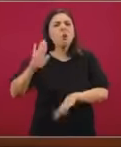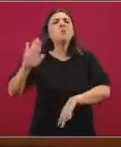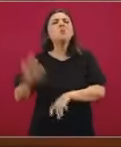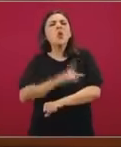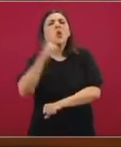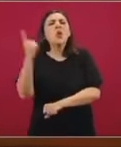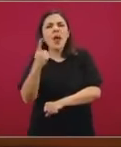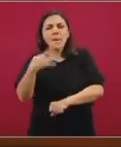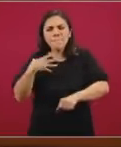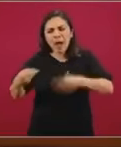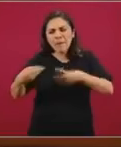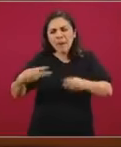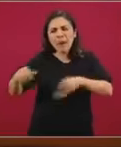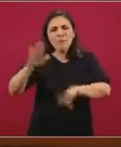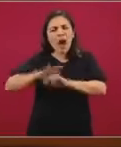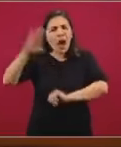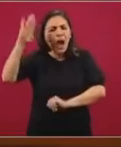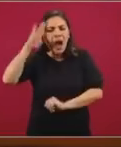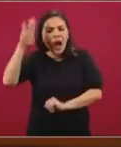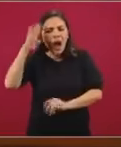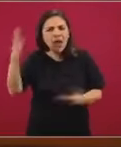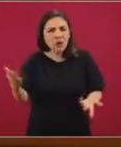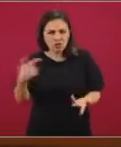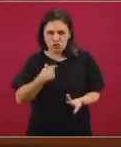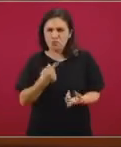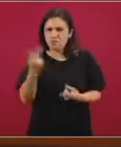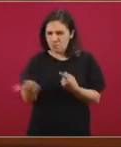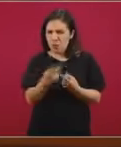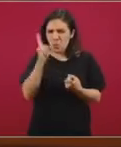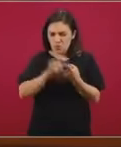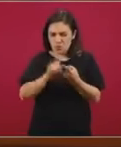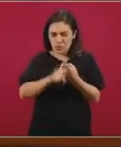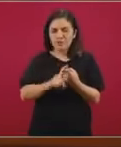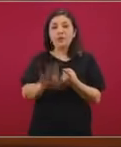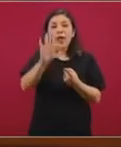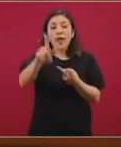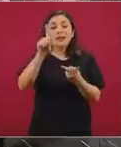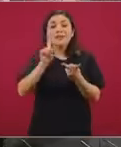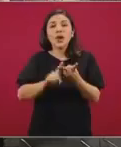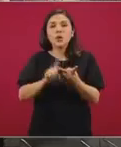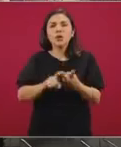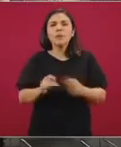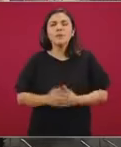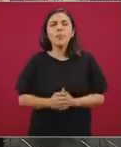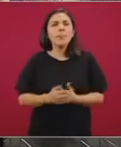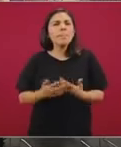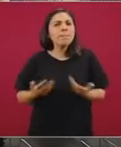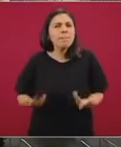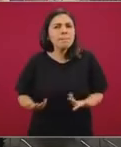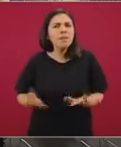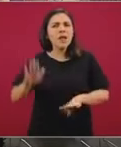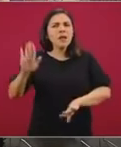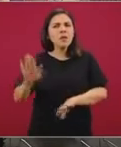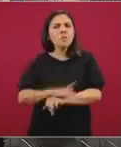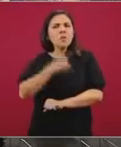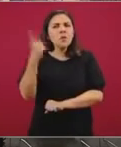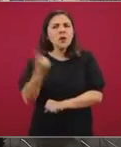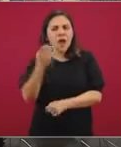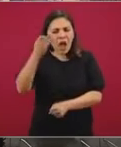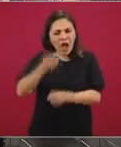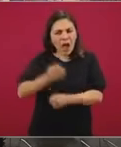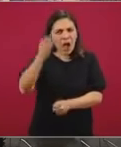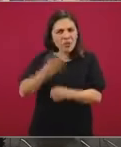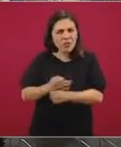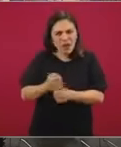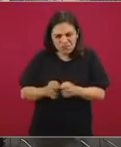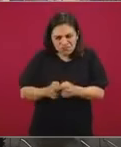debe una propagación tan grande? Esa sería la primera parte de la pregunta. Y la segunda, ¿por qué en este momento de